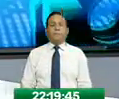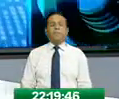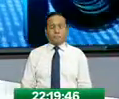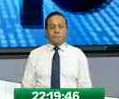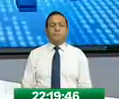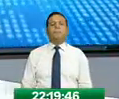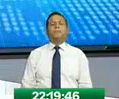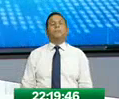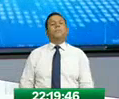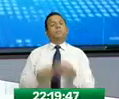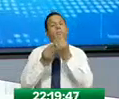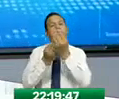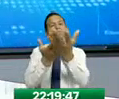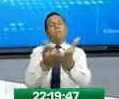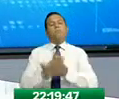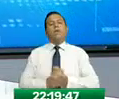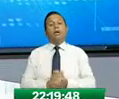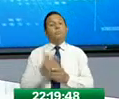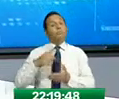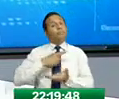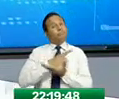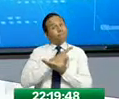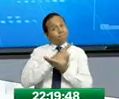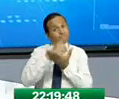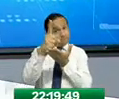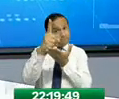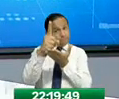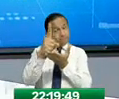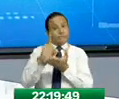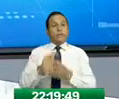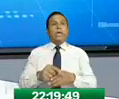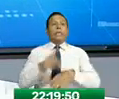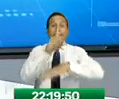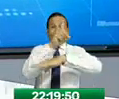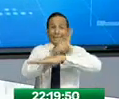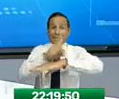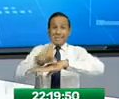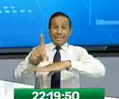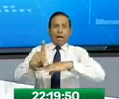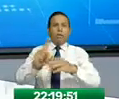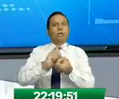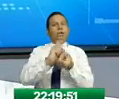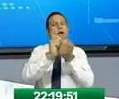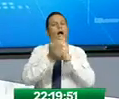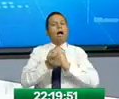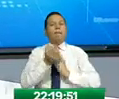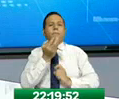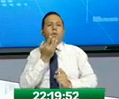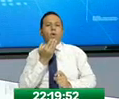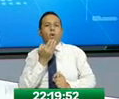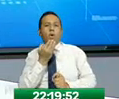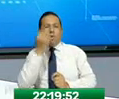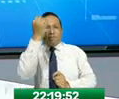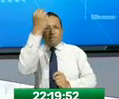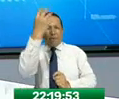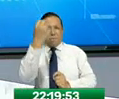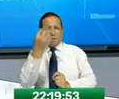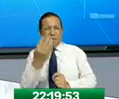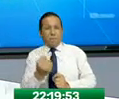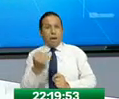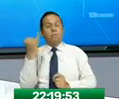También les informamos que desde la próxima semana el comercio y los buses de Daule podrán ampliar su aforo de clientes y pasajeros hasta en